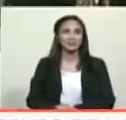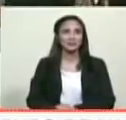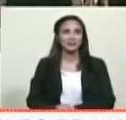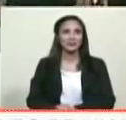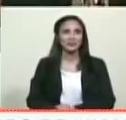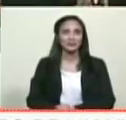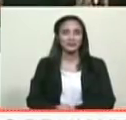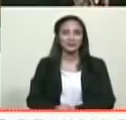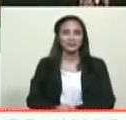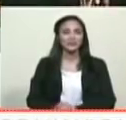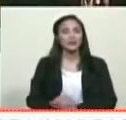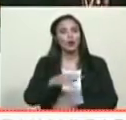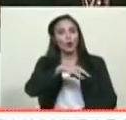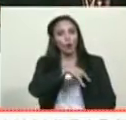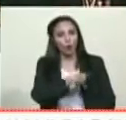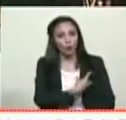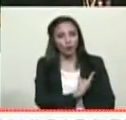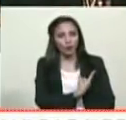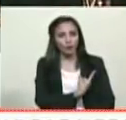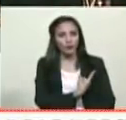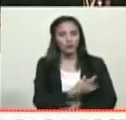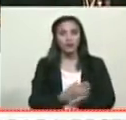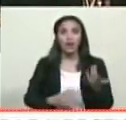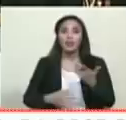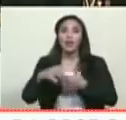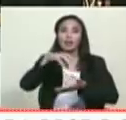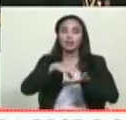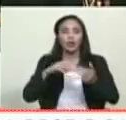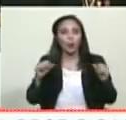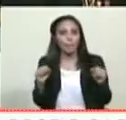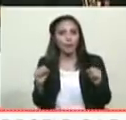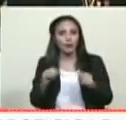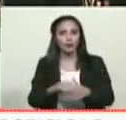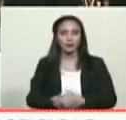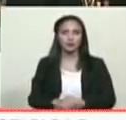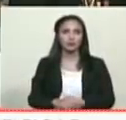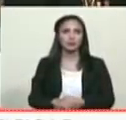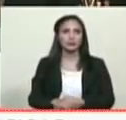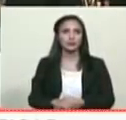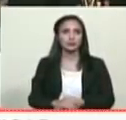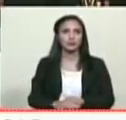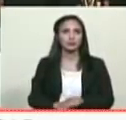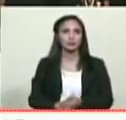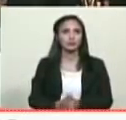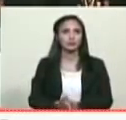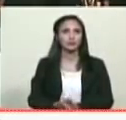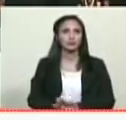Universidad Politécnica Territorial del Estado de Mérida, Cleber Ramírez.